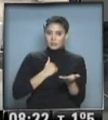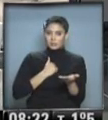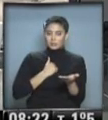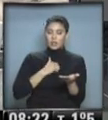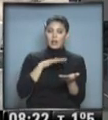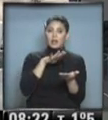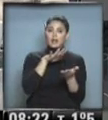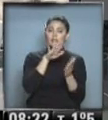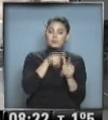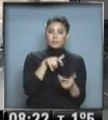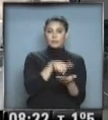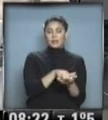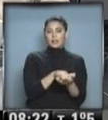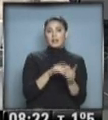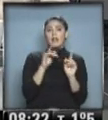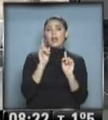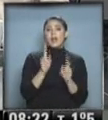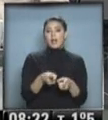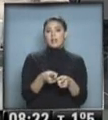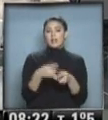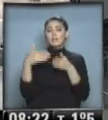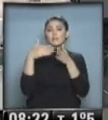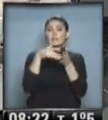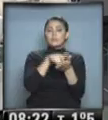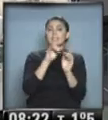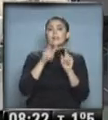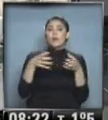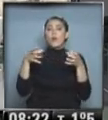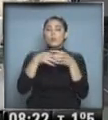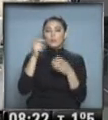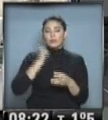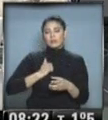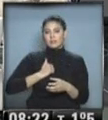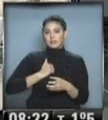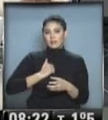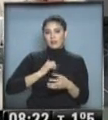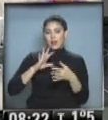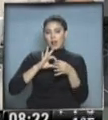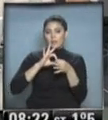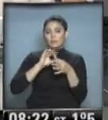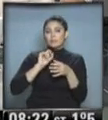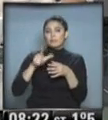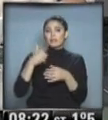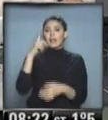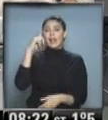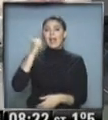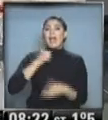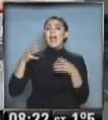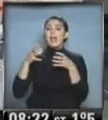la Aeronáutica, y también tenemos una división militar dependiente del